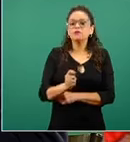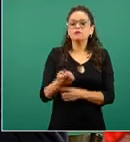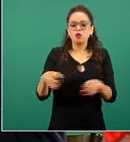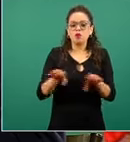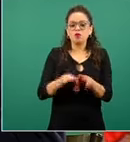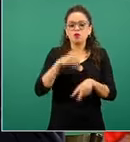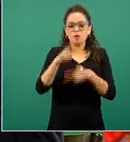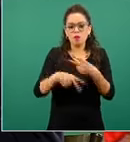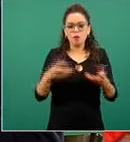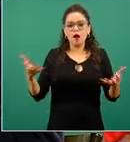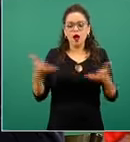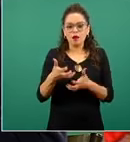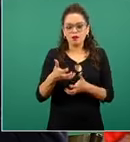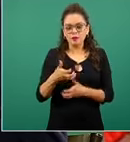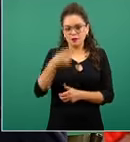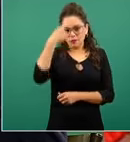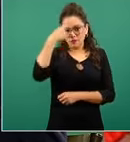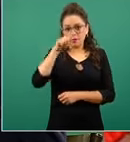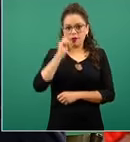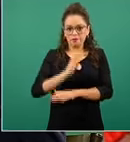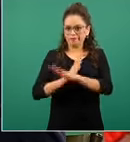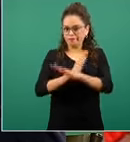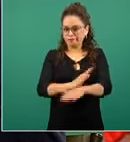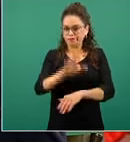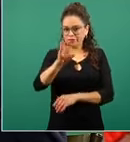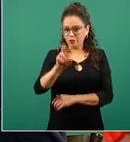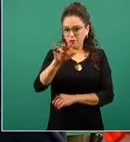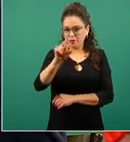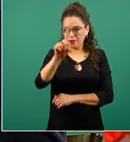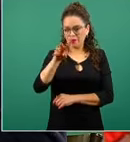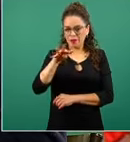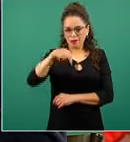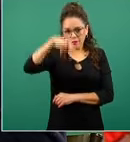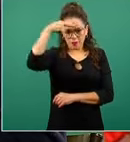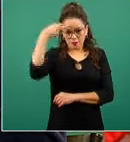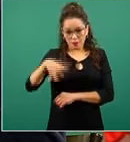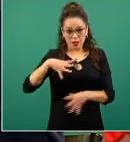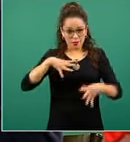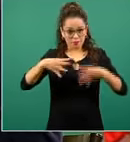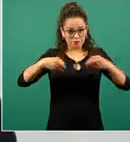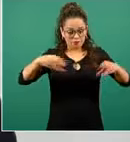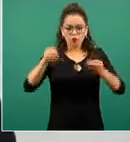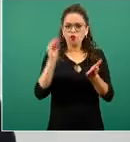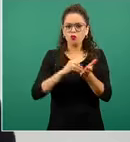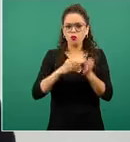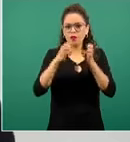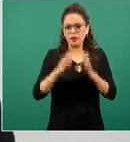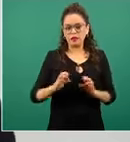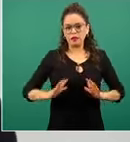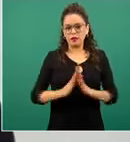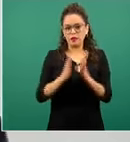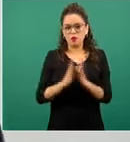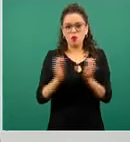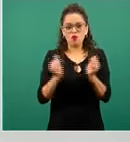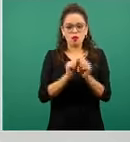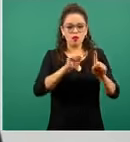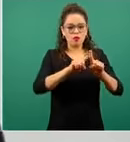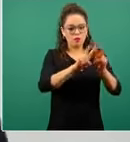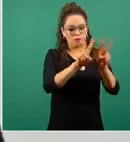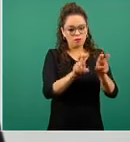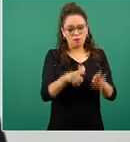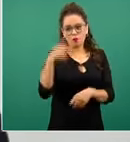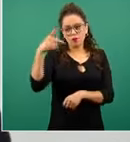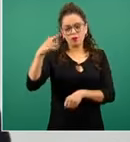epidemia de COVID-19 en México. Él está todavía participando con varios temas que son de su